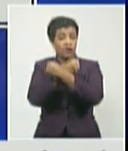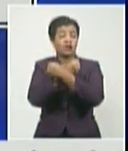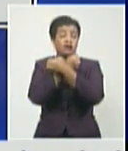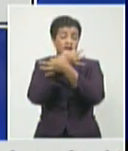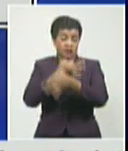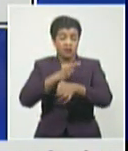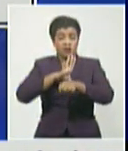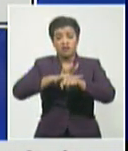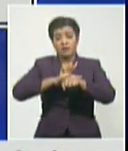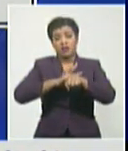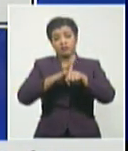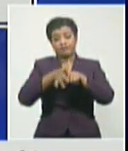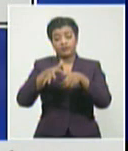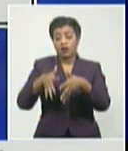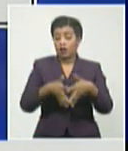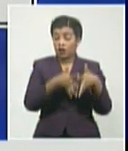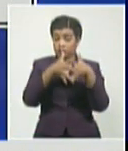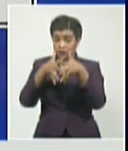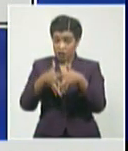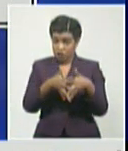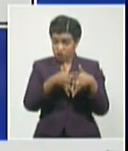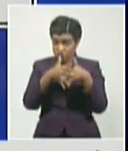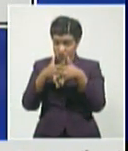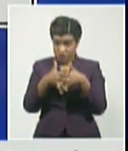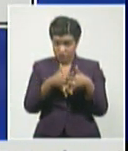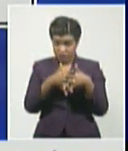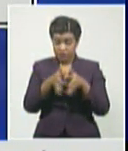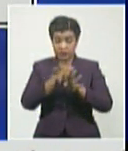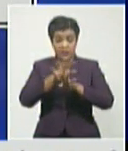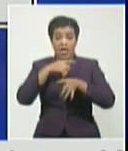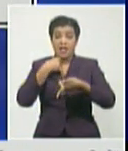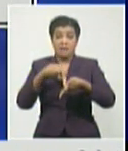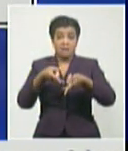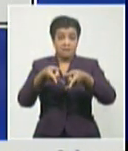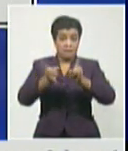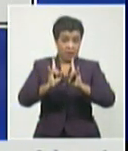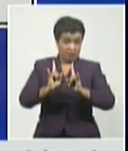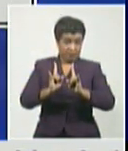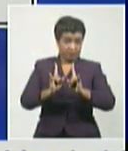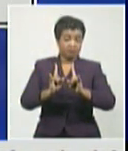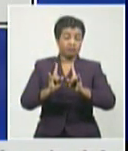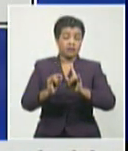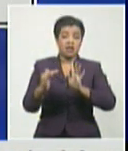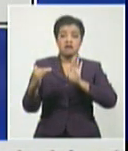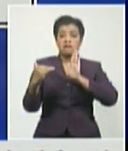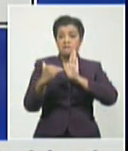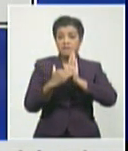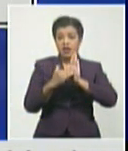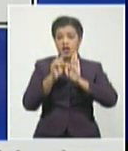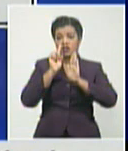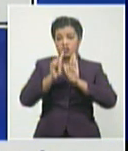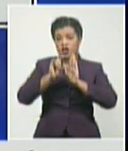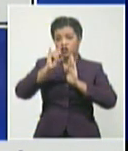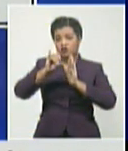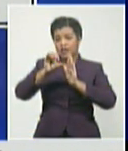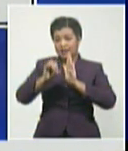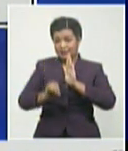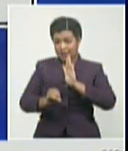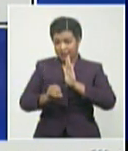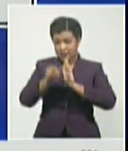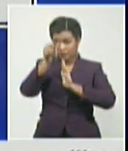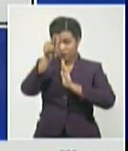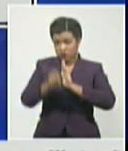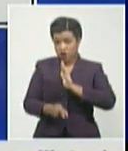eeuu ya han fallecido mil 160 personas por cada